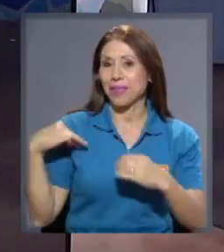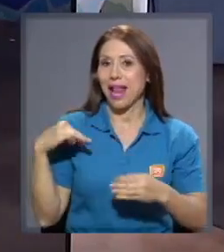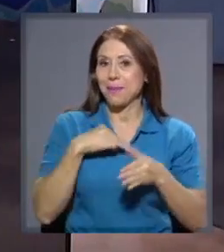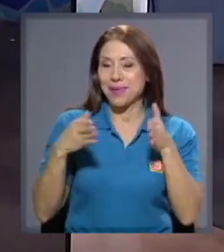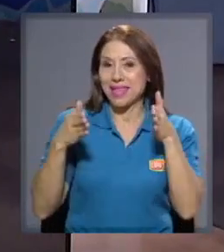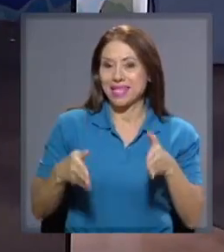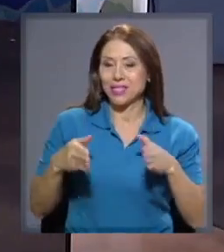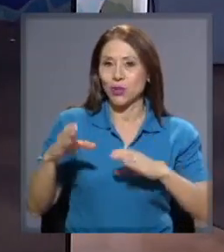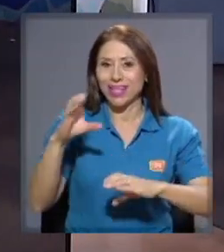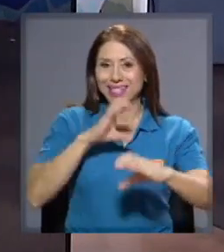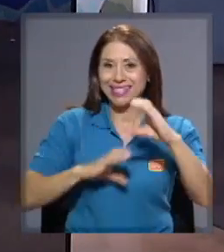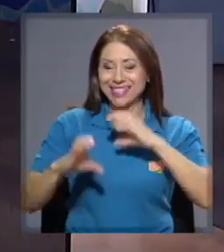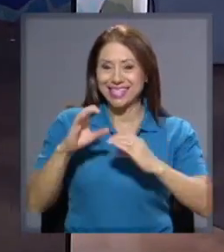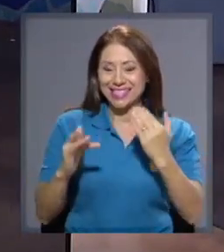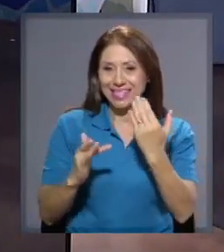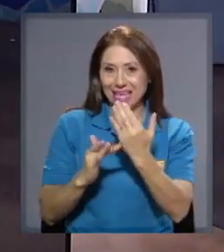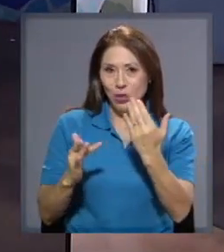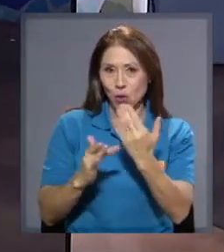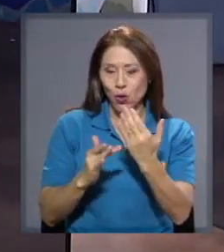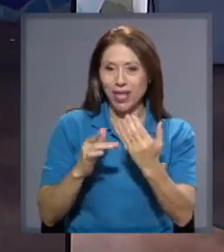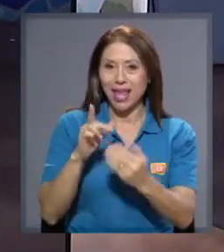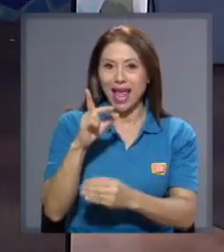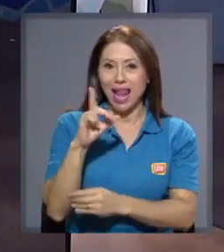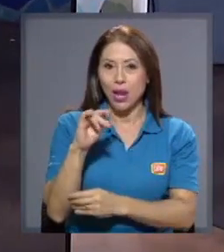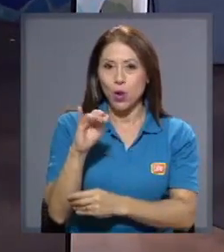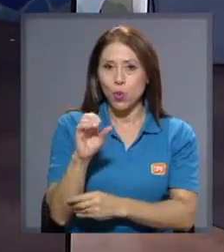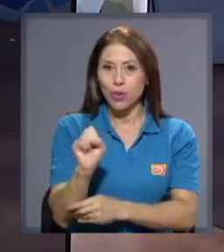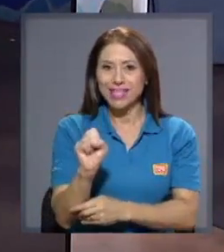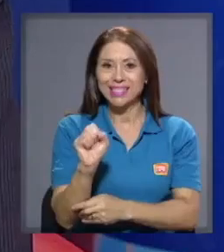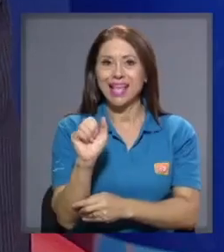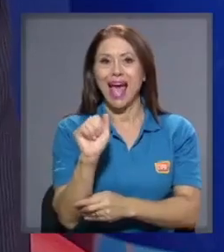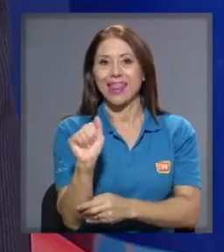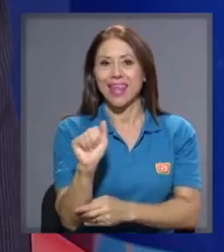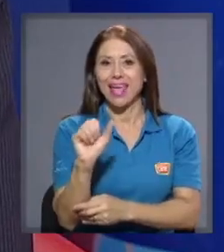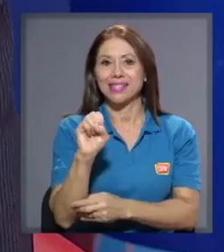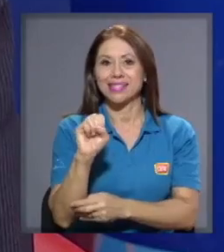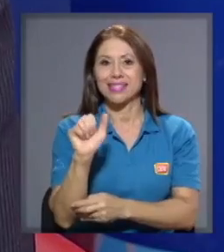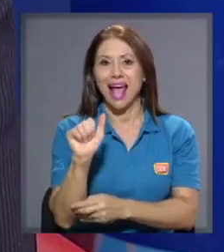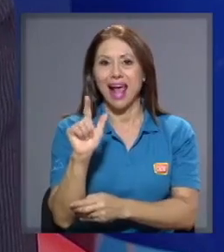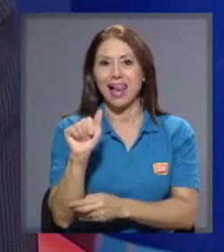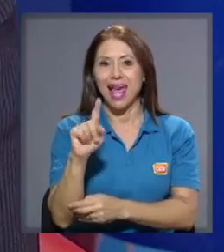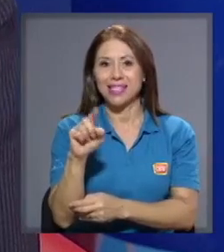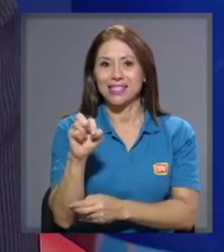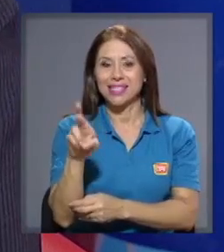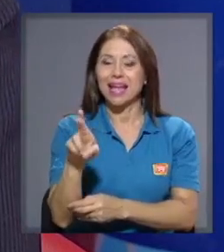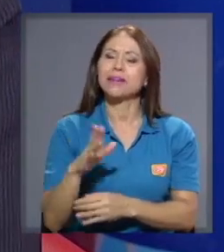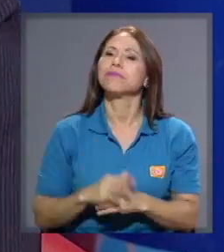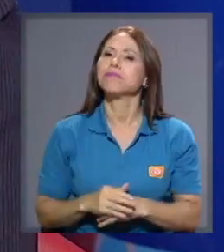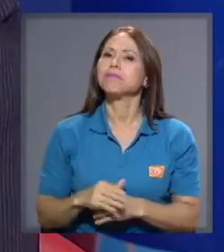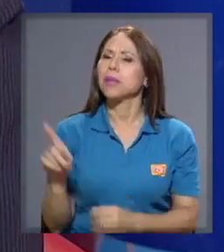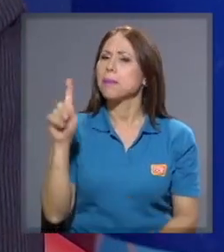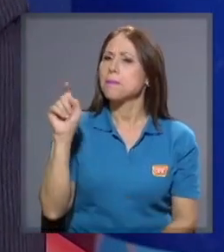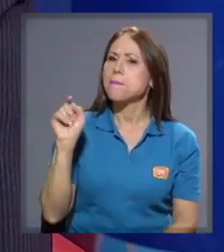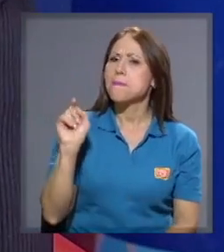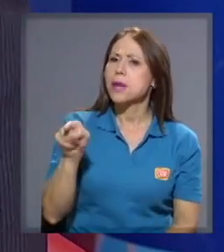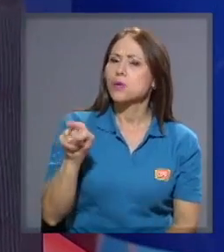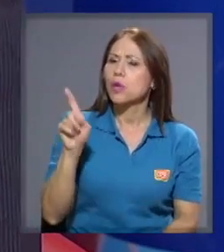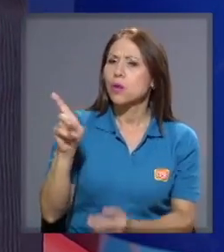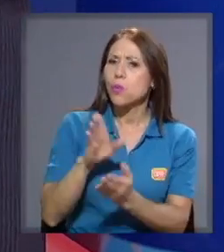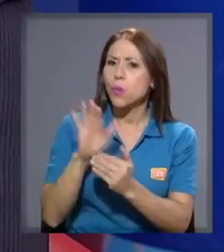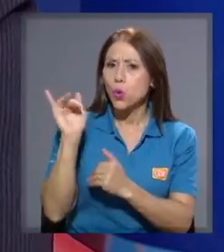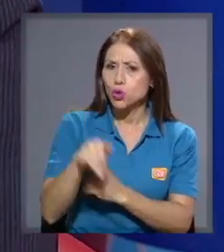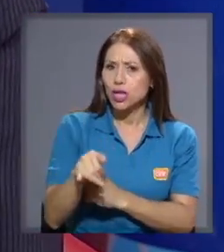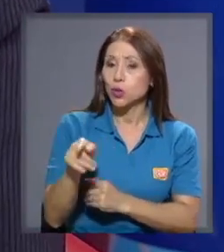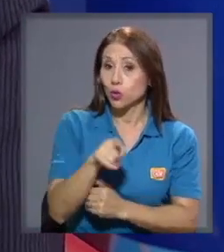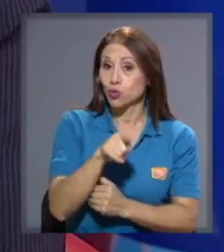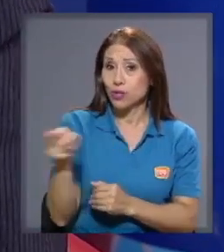de ciencia y tecnología luis adrián salazar don luis quisiéramos preguntarle por un proyecto también que